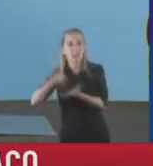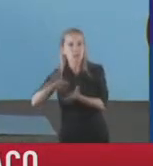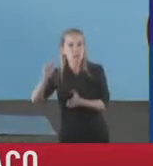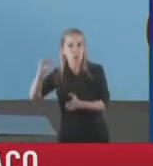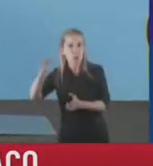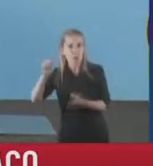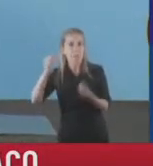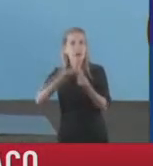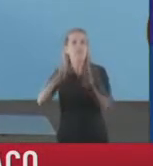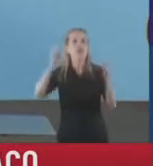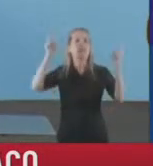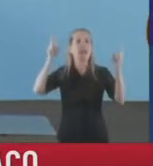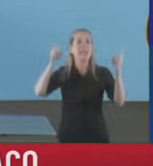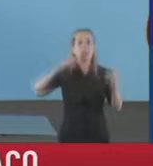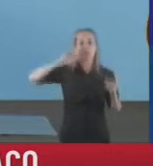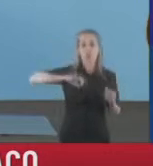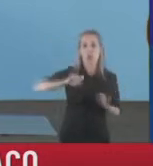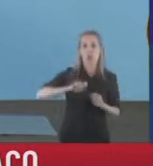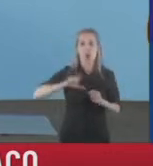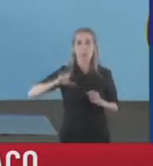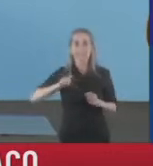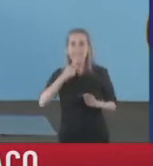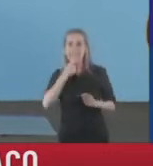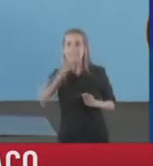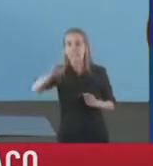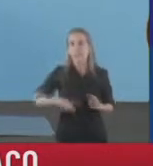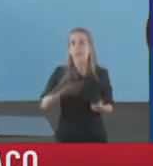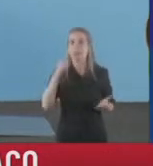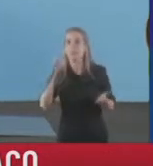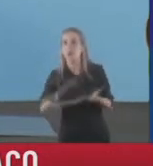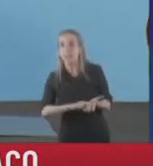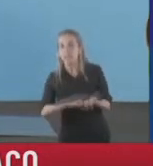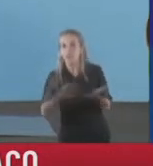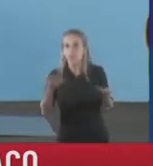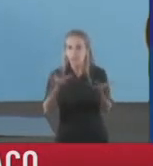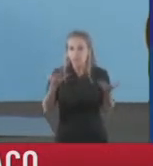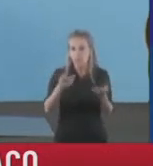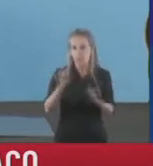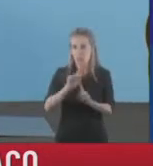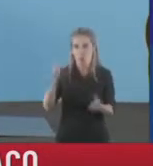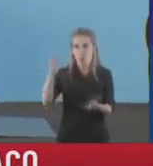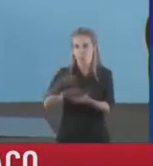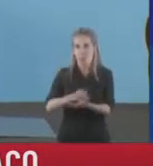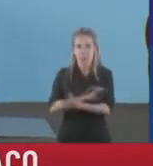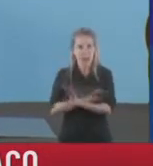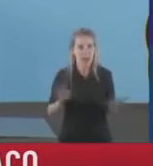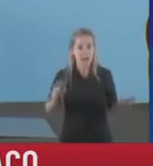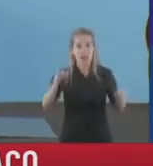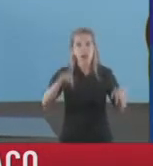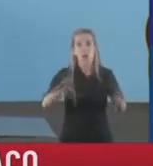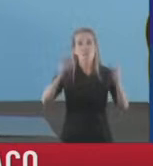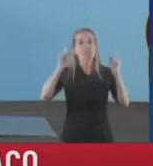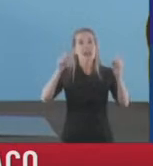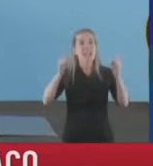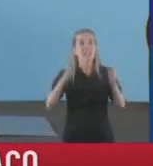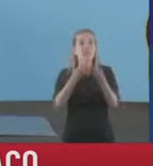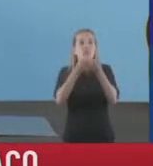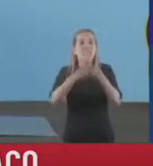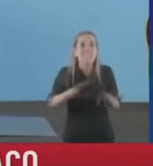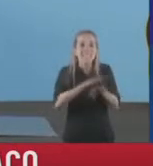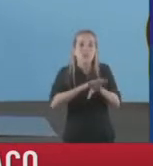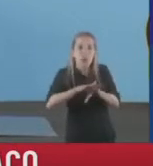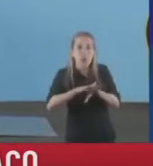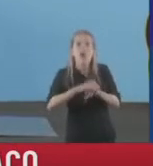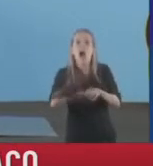el presidente Alberto Fernández es nadar en la abundancia, porque desde Chaco, donde fue para hacer el